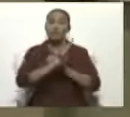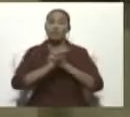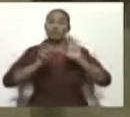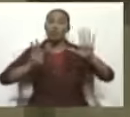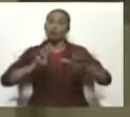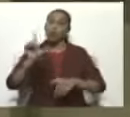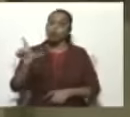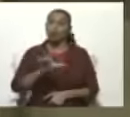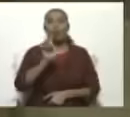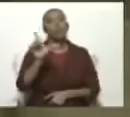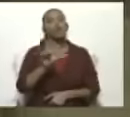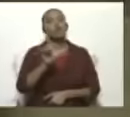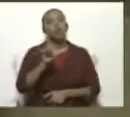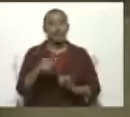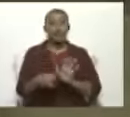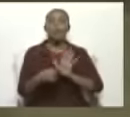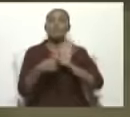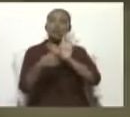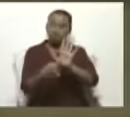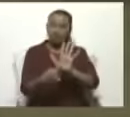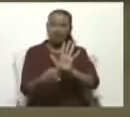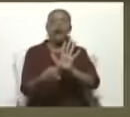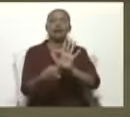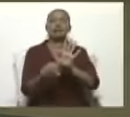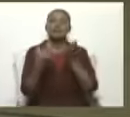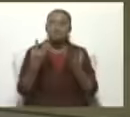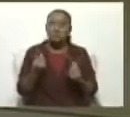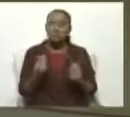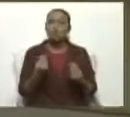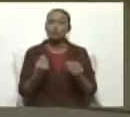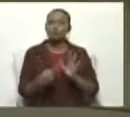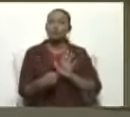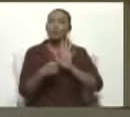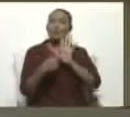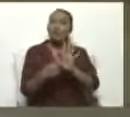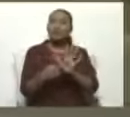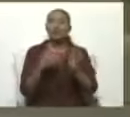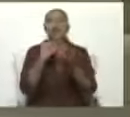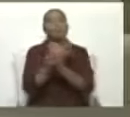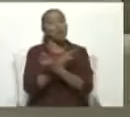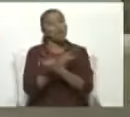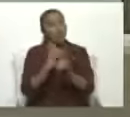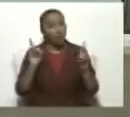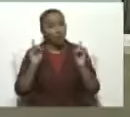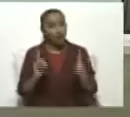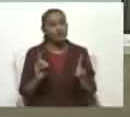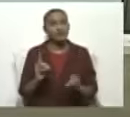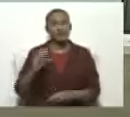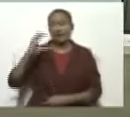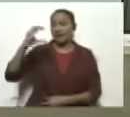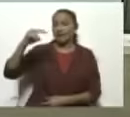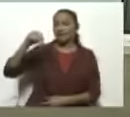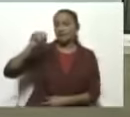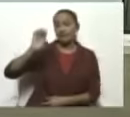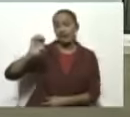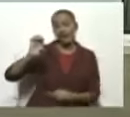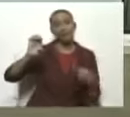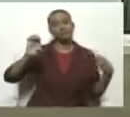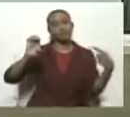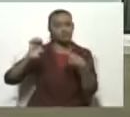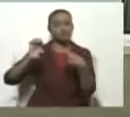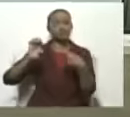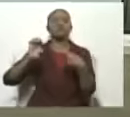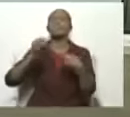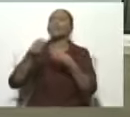de julio va a dar muestra de profundización de la democracia y el Consejo Nacional Electoral va a hacer